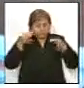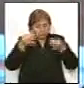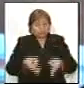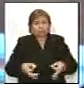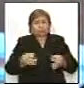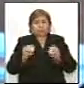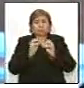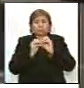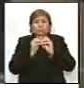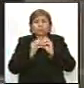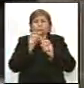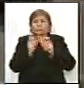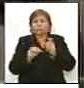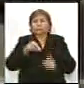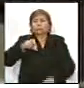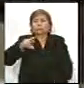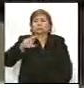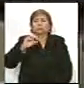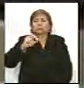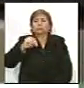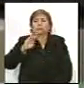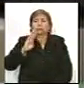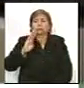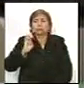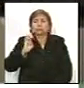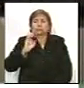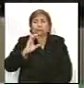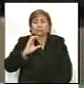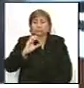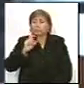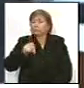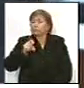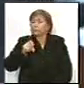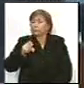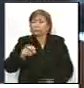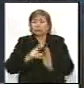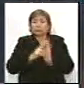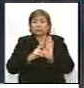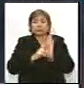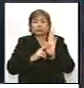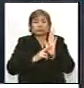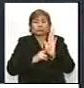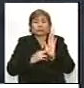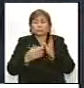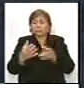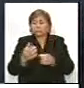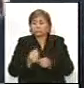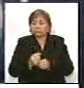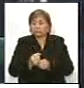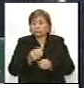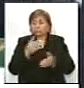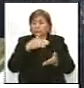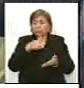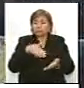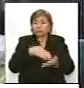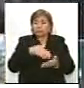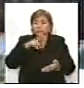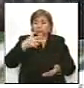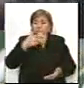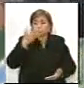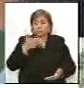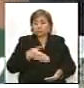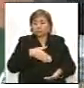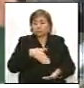de reparación a PRONAVEC, pero esta institución solicita el requisito de pertenecer al medio o tercio